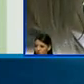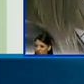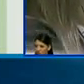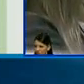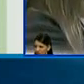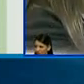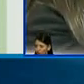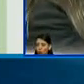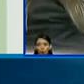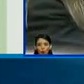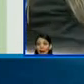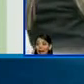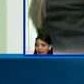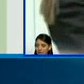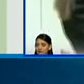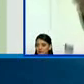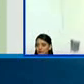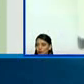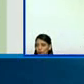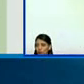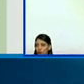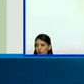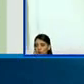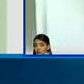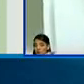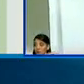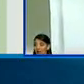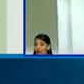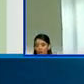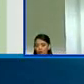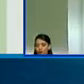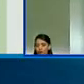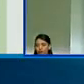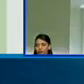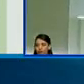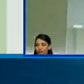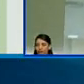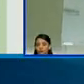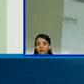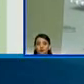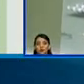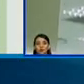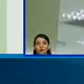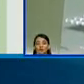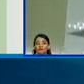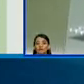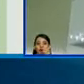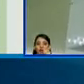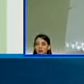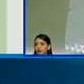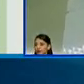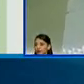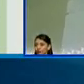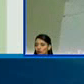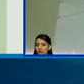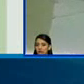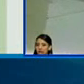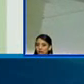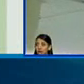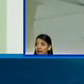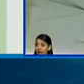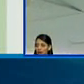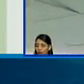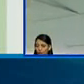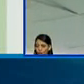Y en ese sentido es importante entender entonces el origen de este sismo, que es la falla de Quito. Por otro lado, señalar